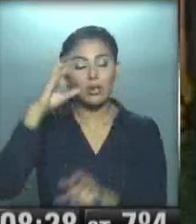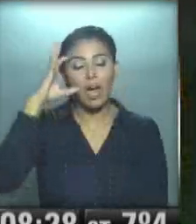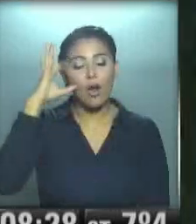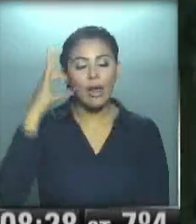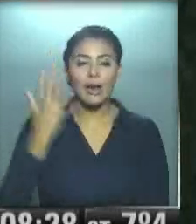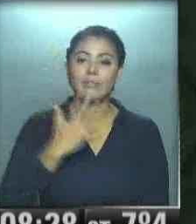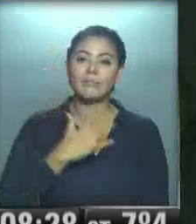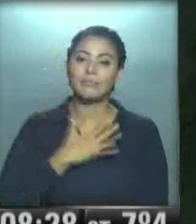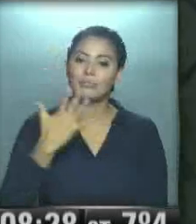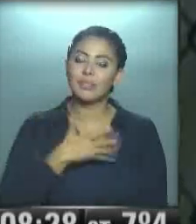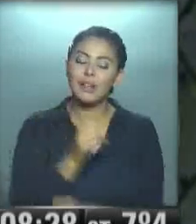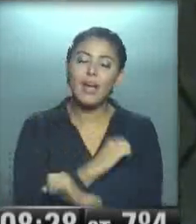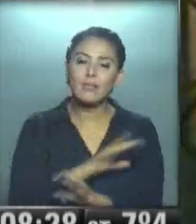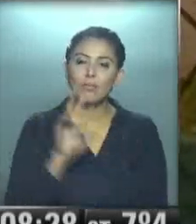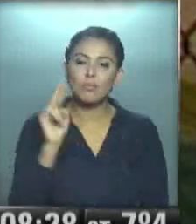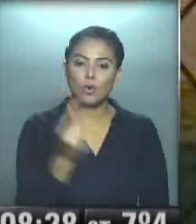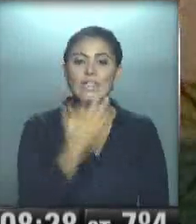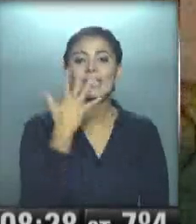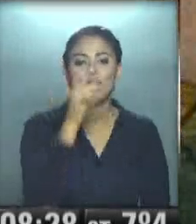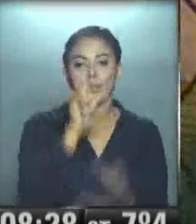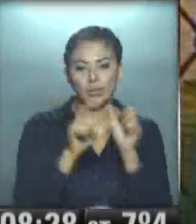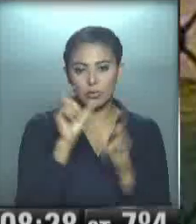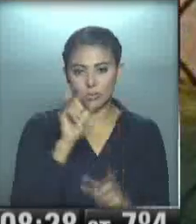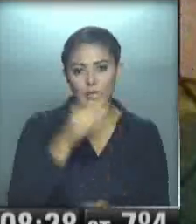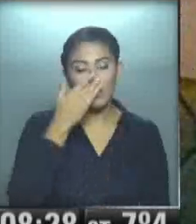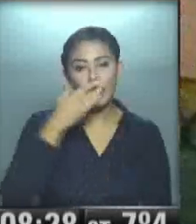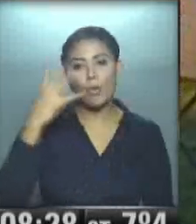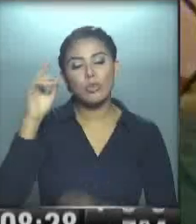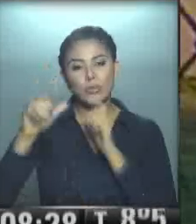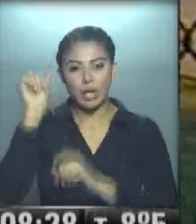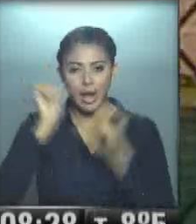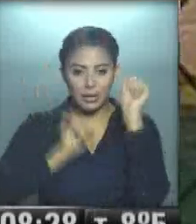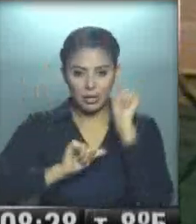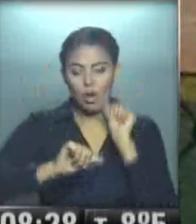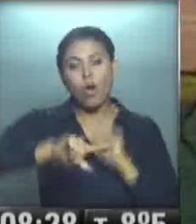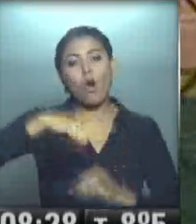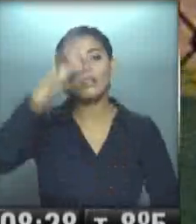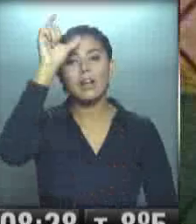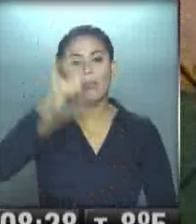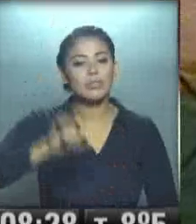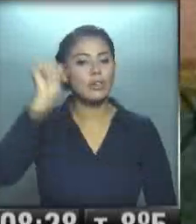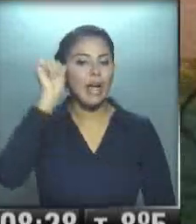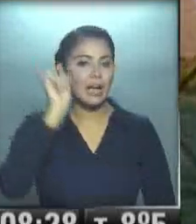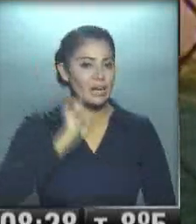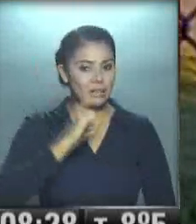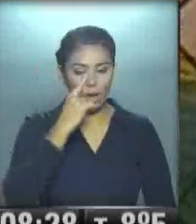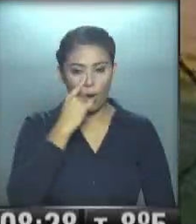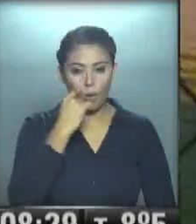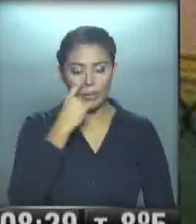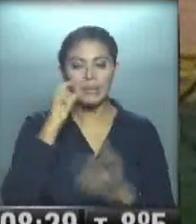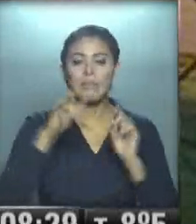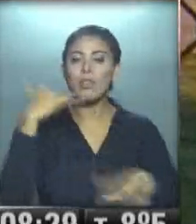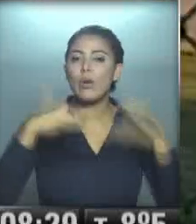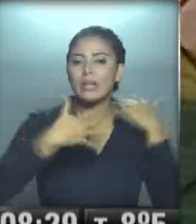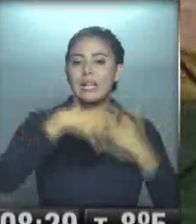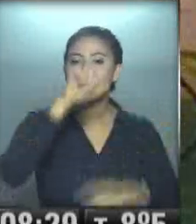Lamentablemente trágicamente fallecieron cinco y otras cuatro resultaron heridos otro de los heridos que fue internado también de urgencia